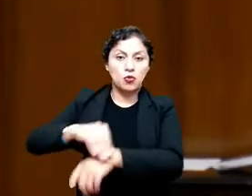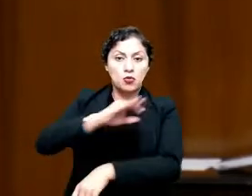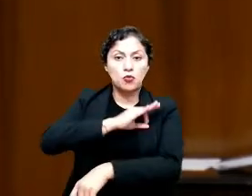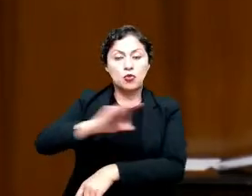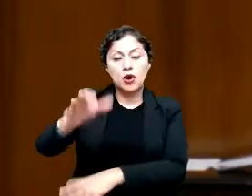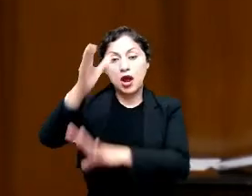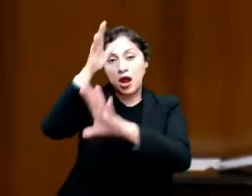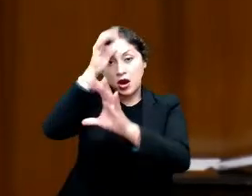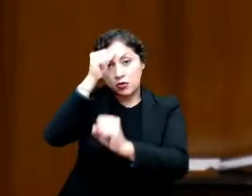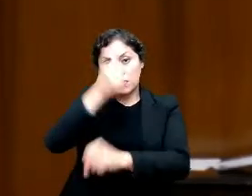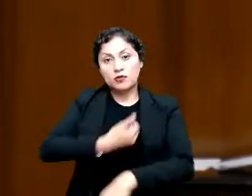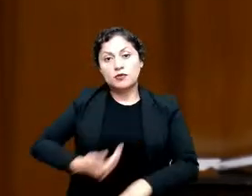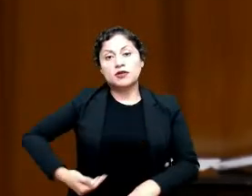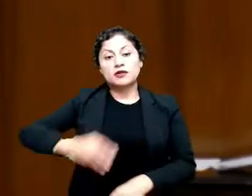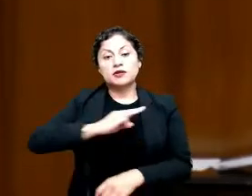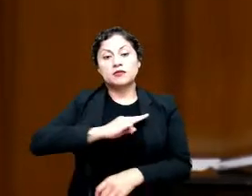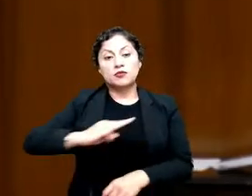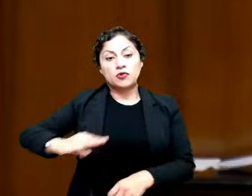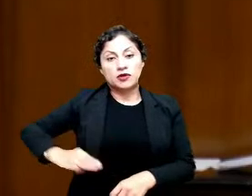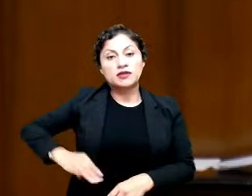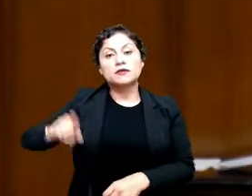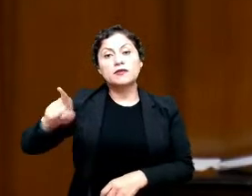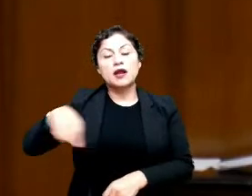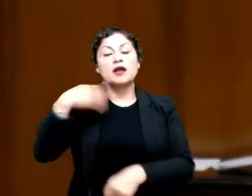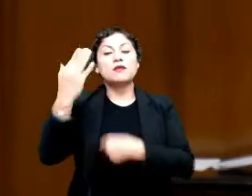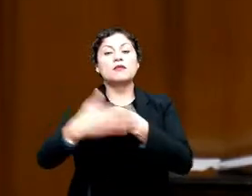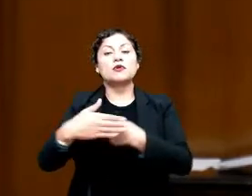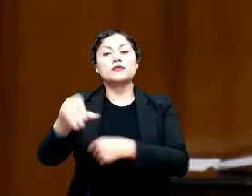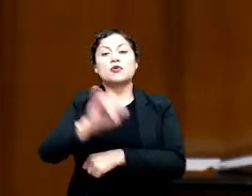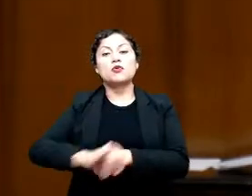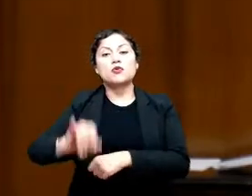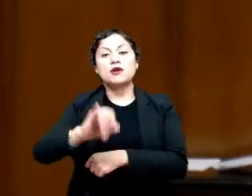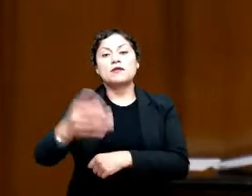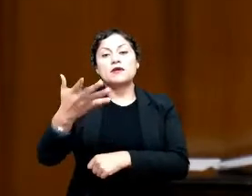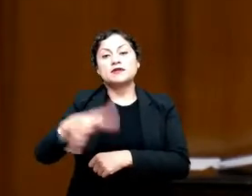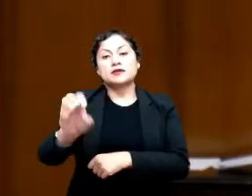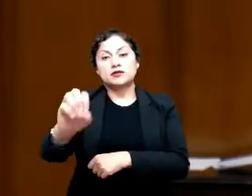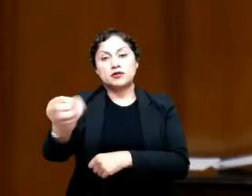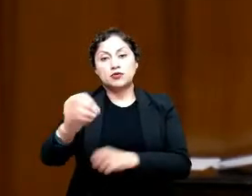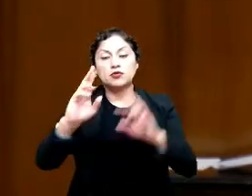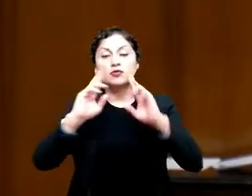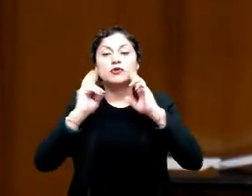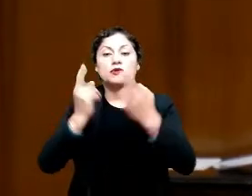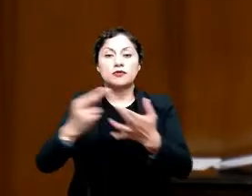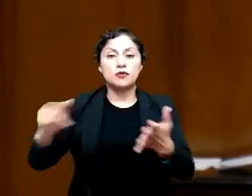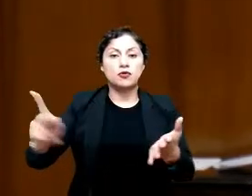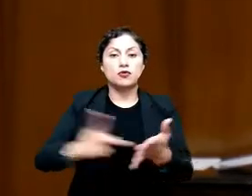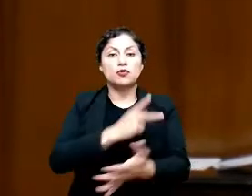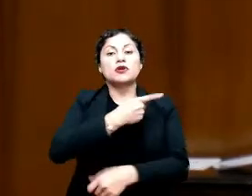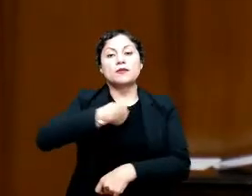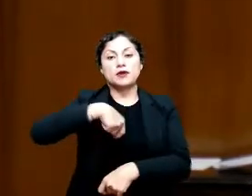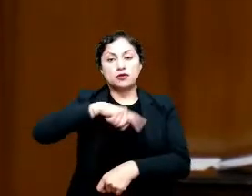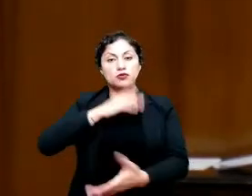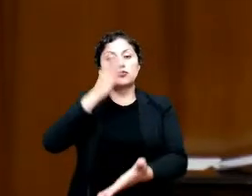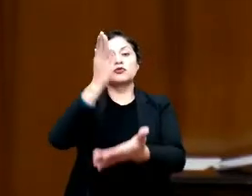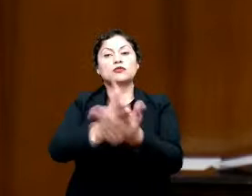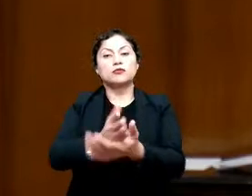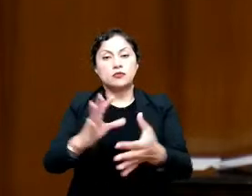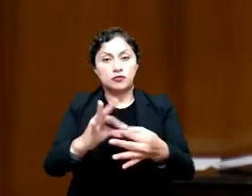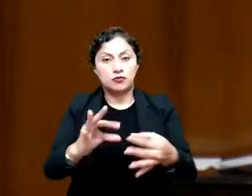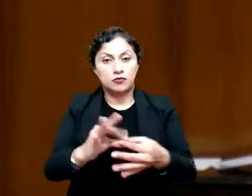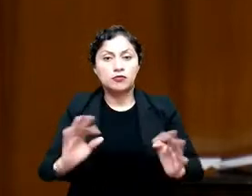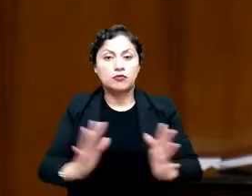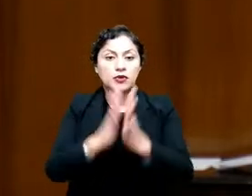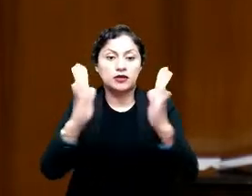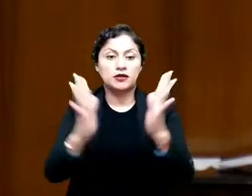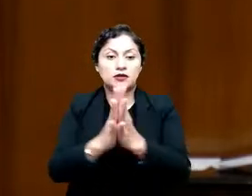municipal, Juan Carlos Uribe Padilla, los atenderá el jueves 6 de octubre a las 19 horas y hemos participado en estas mesas.